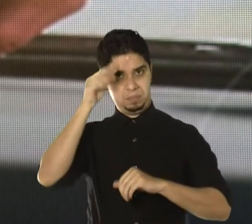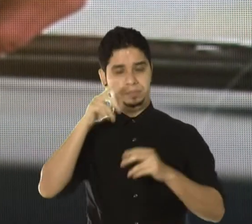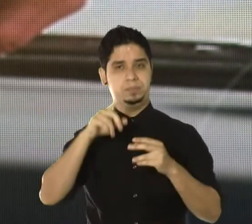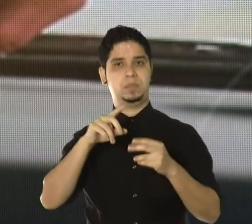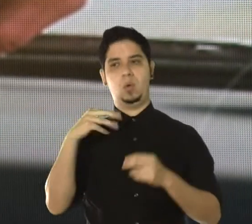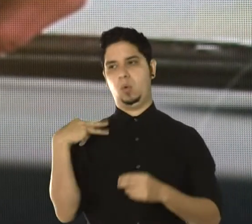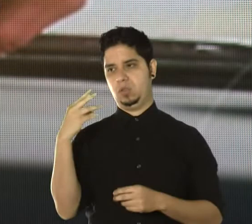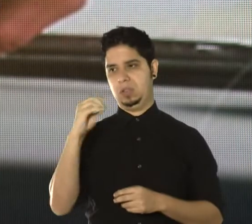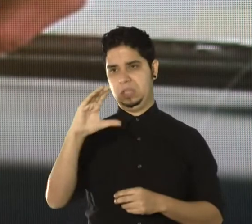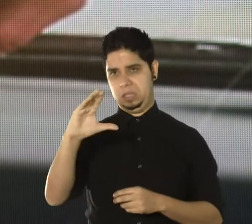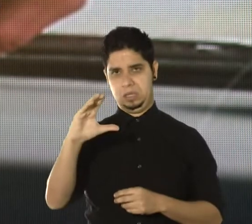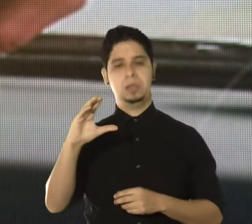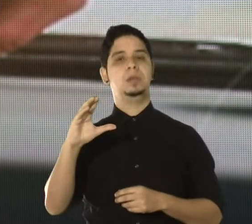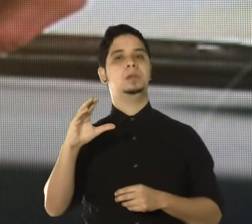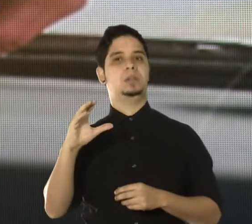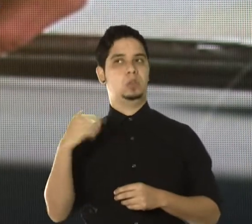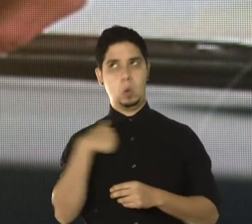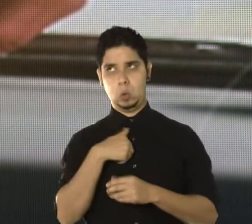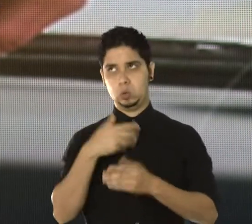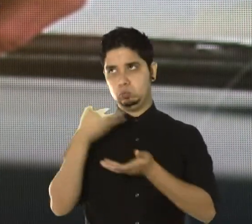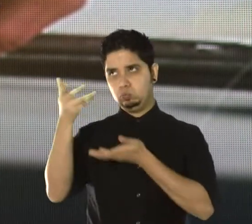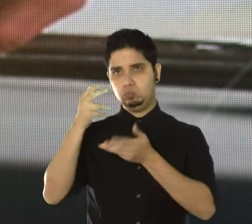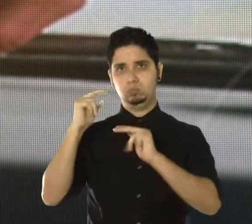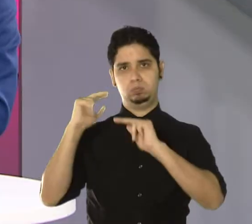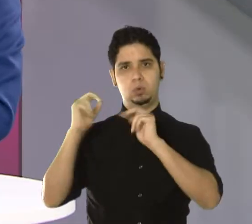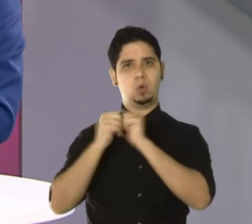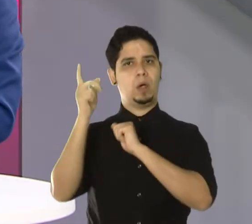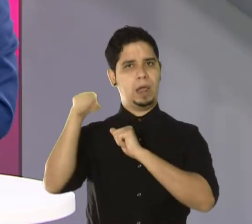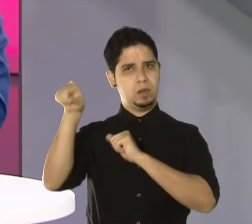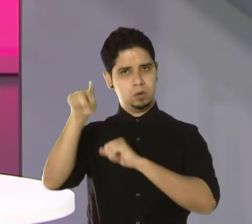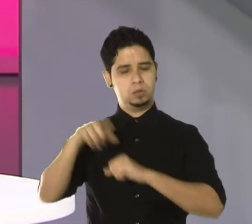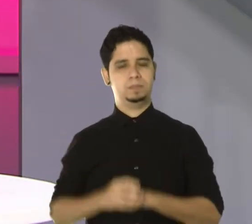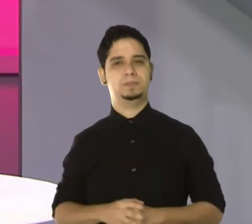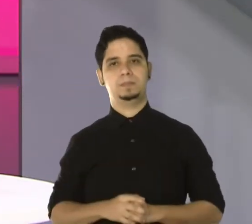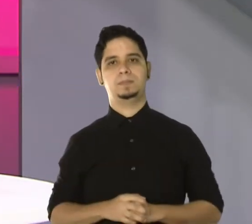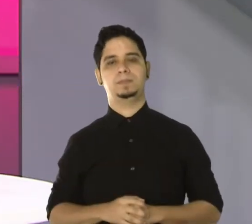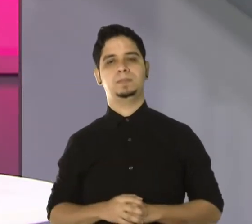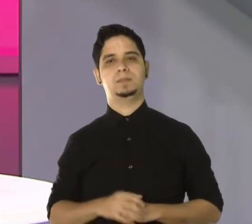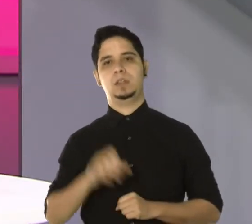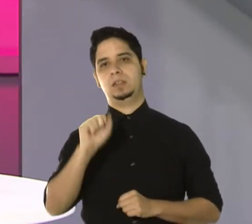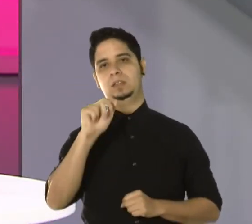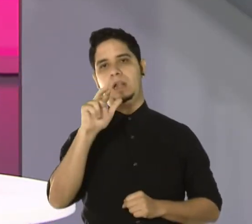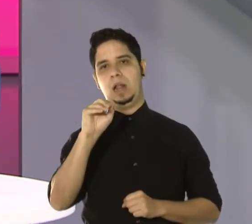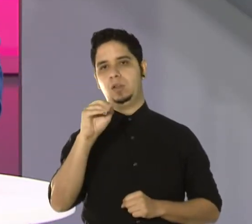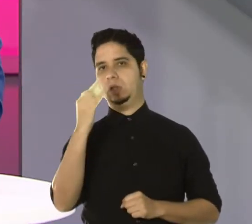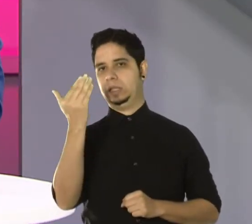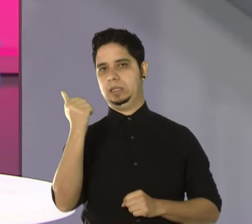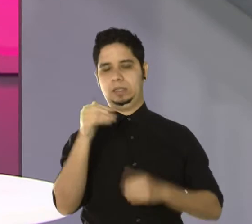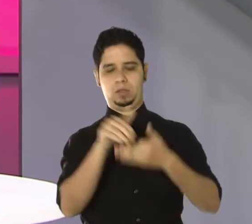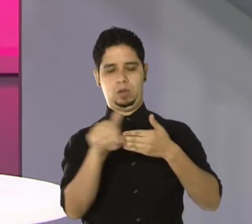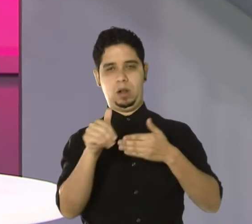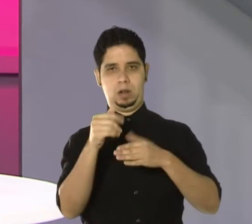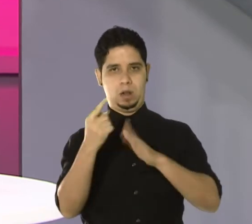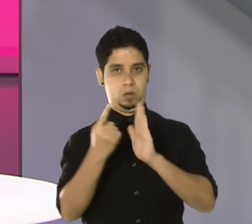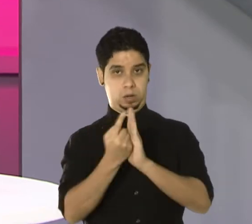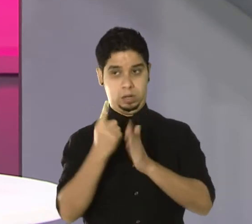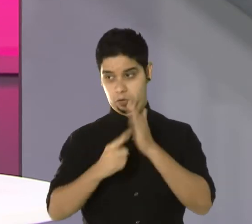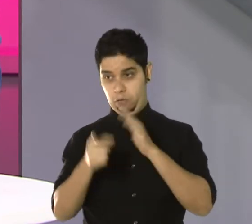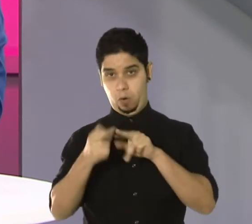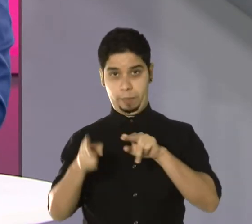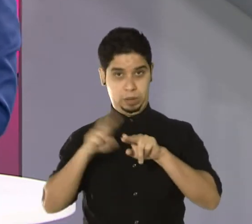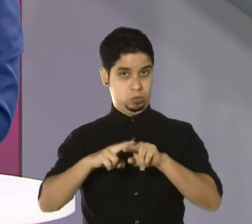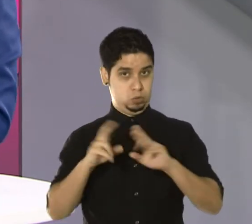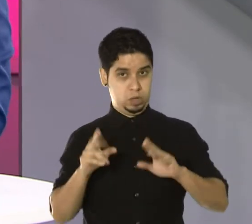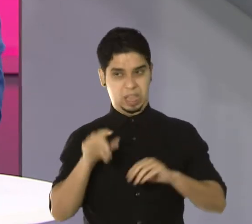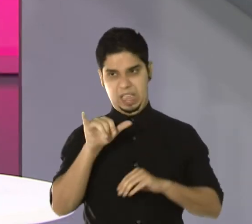dándole seguimiento a dichas conversaciones. El salario de $15 la hora que se aumentó, ¿realmente